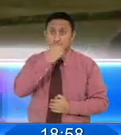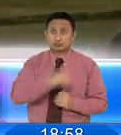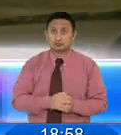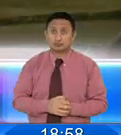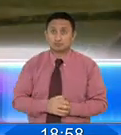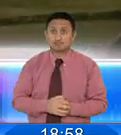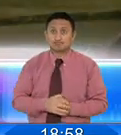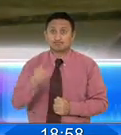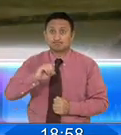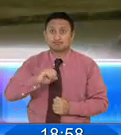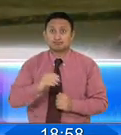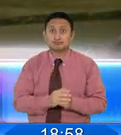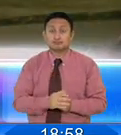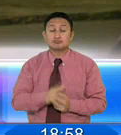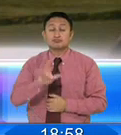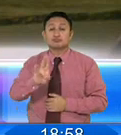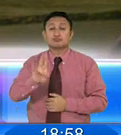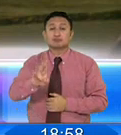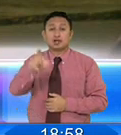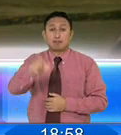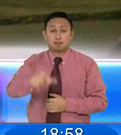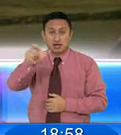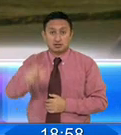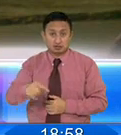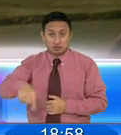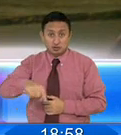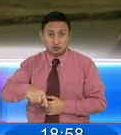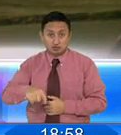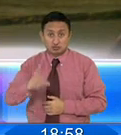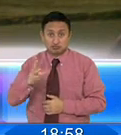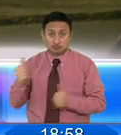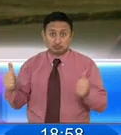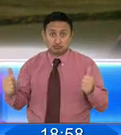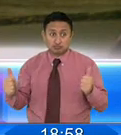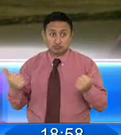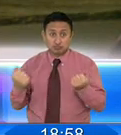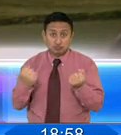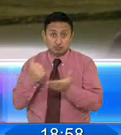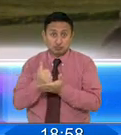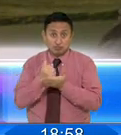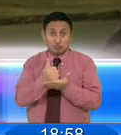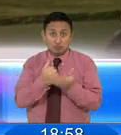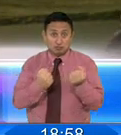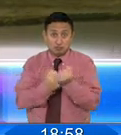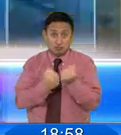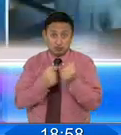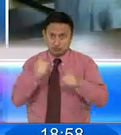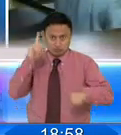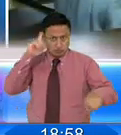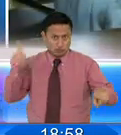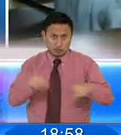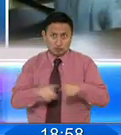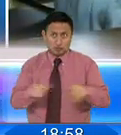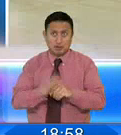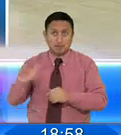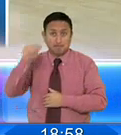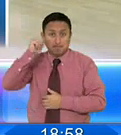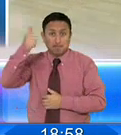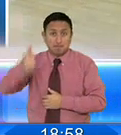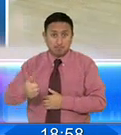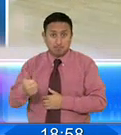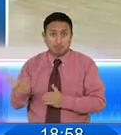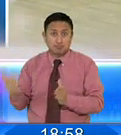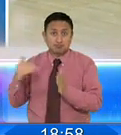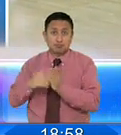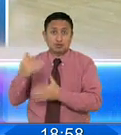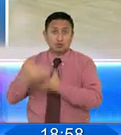Entre las 7 personas que no se sometieron a la colaboración eficaz y que desde el día de mañana se deberán responder a la